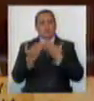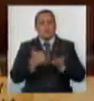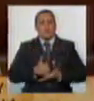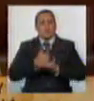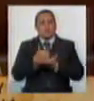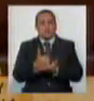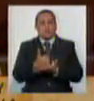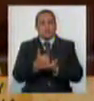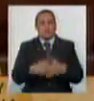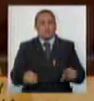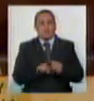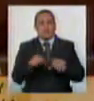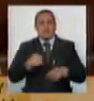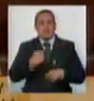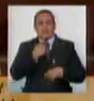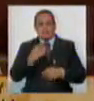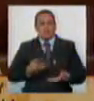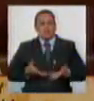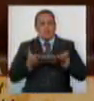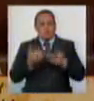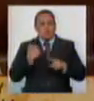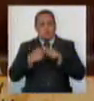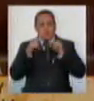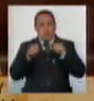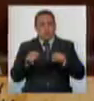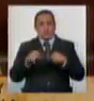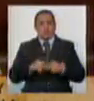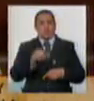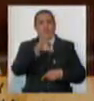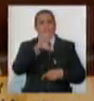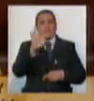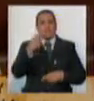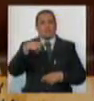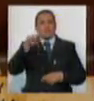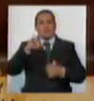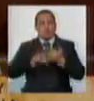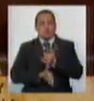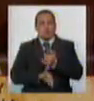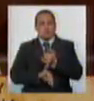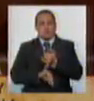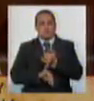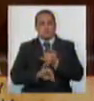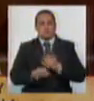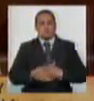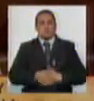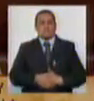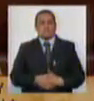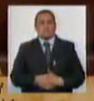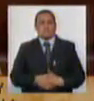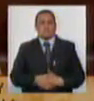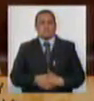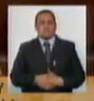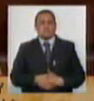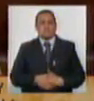garantías. Estamos destinando para ello 500 millones de soles.